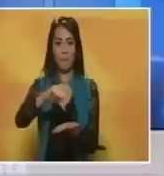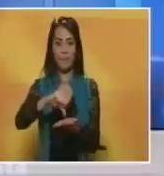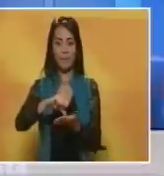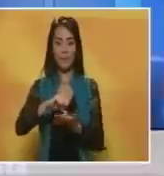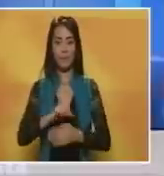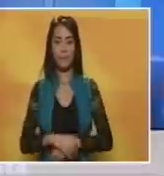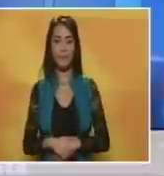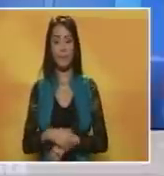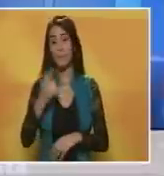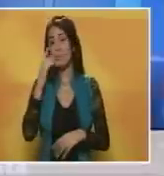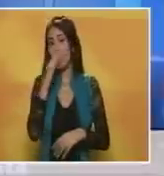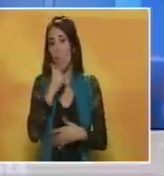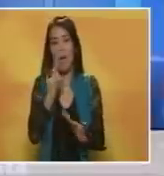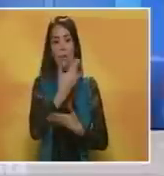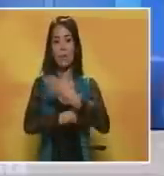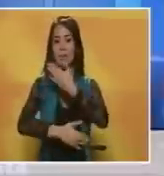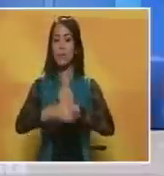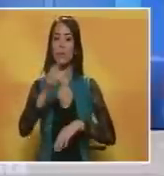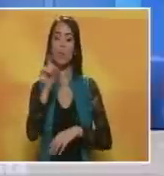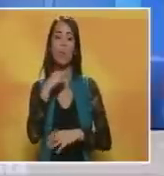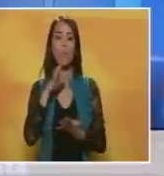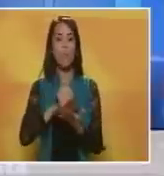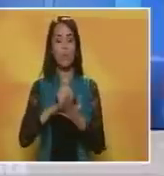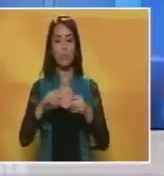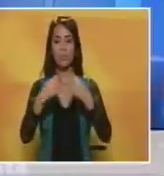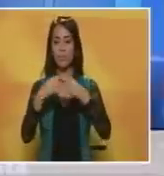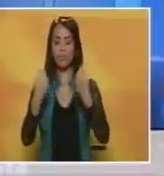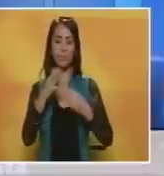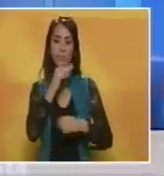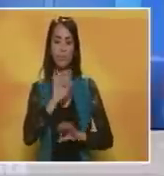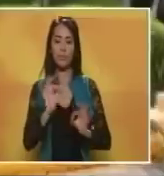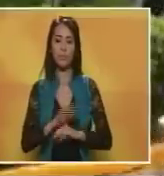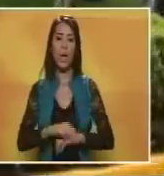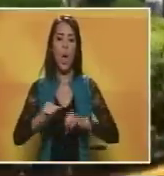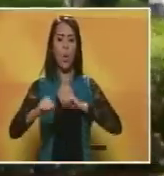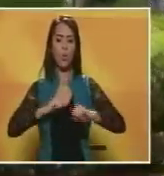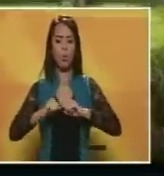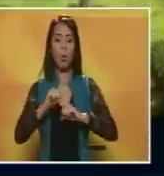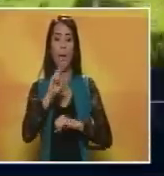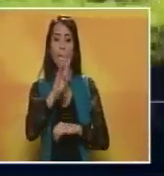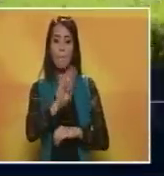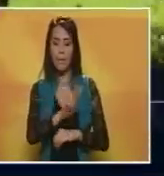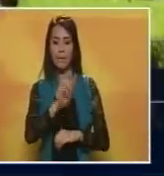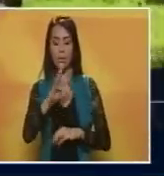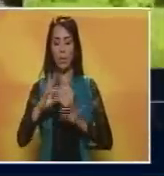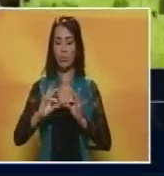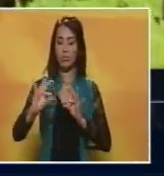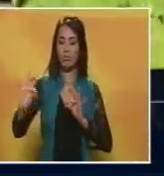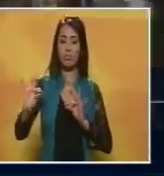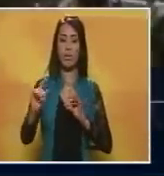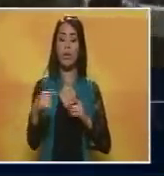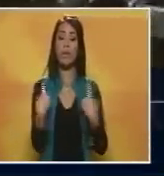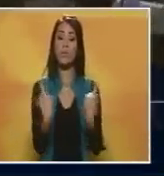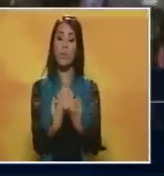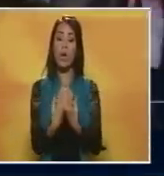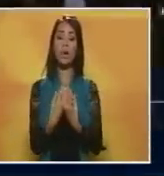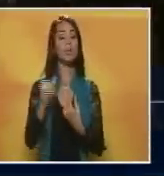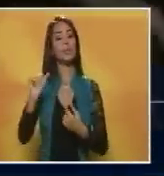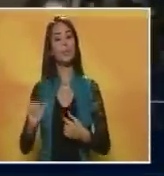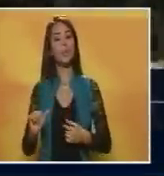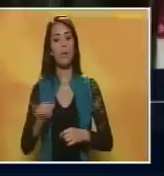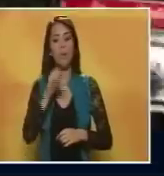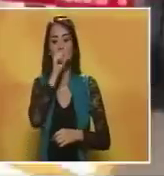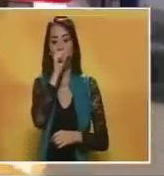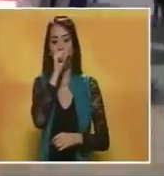sin que por el momento se reporten víctimas o daños materiales el temblor se originó 24 kilómetros al suroeste de arcelia en el